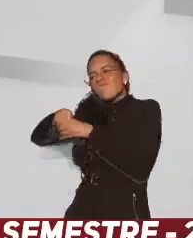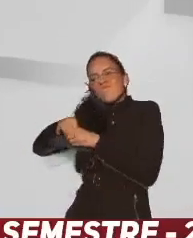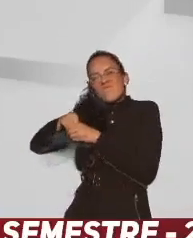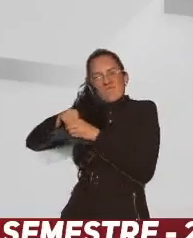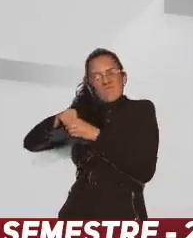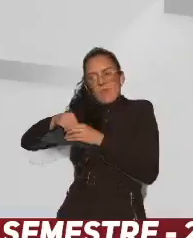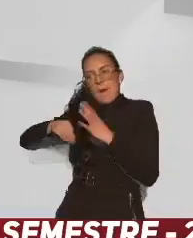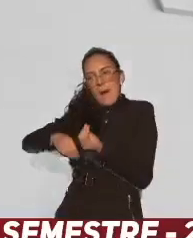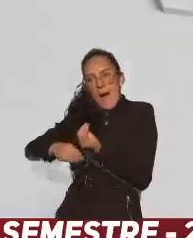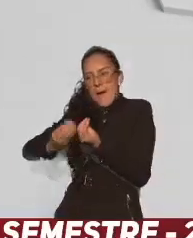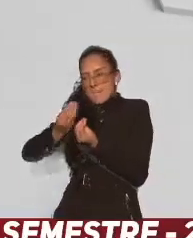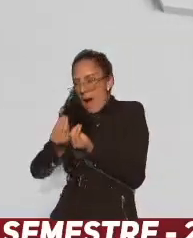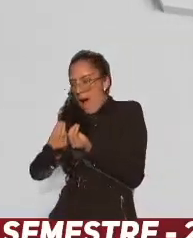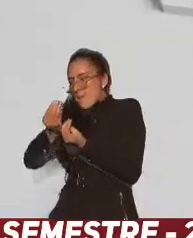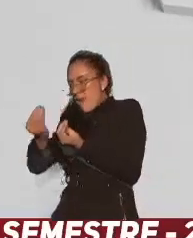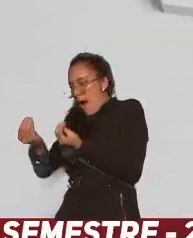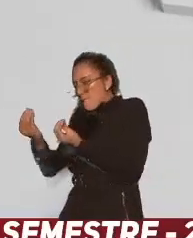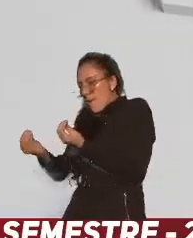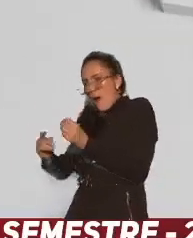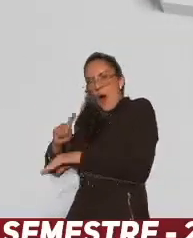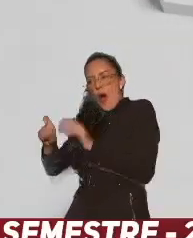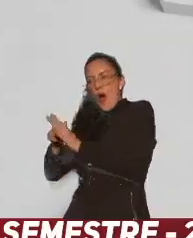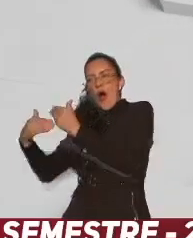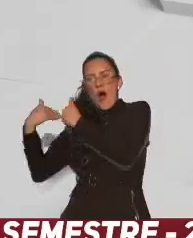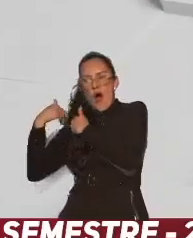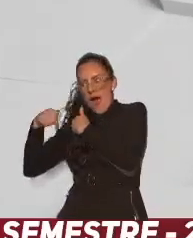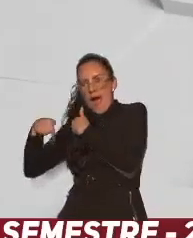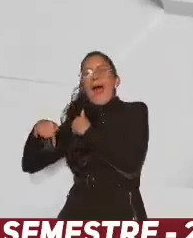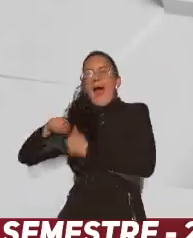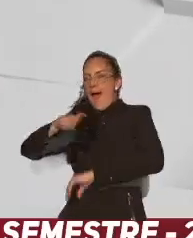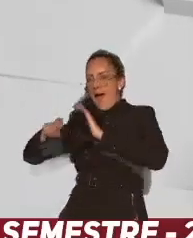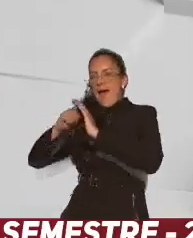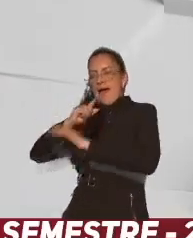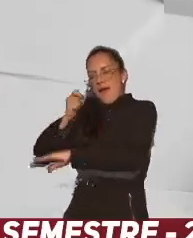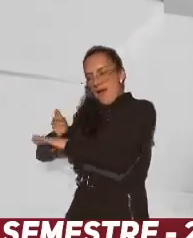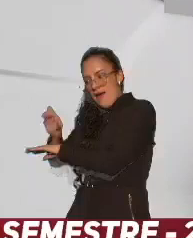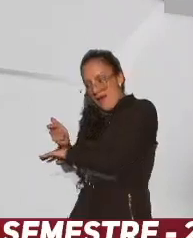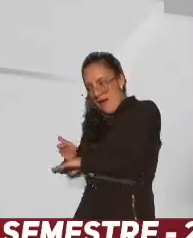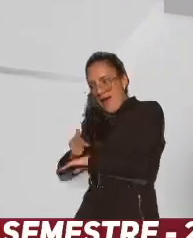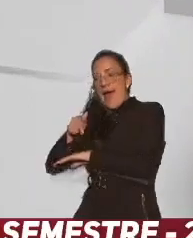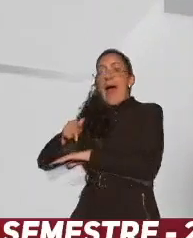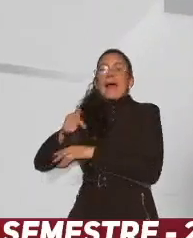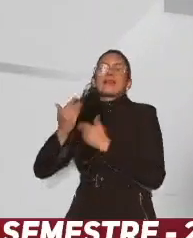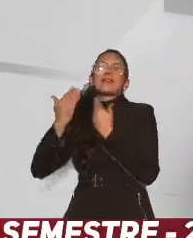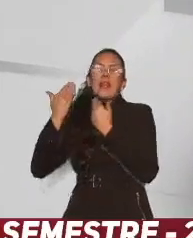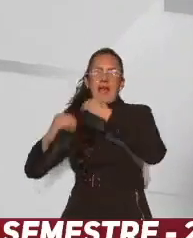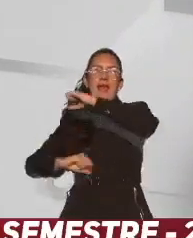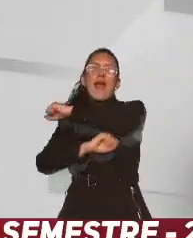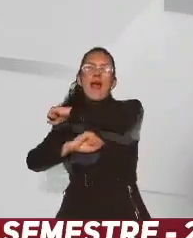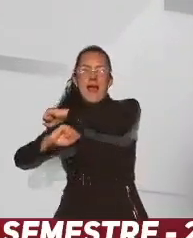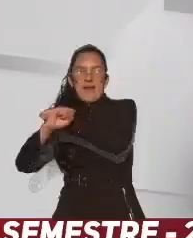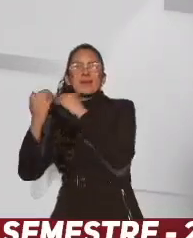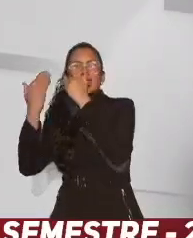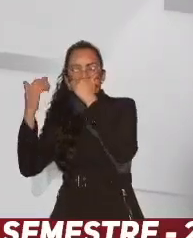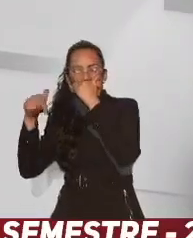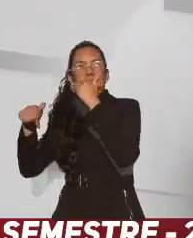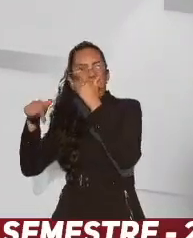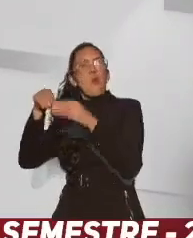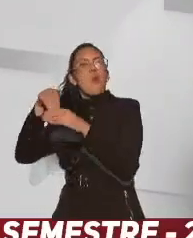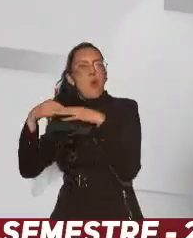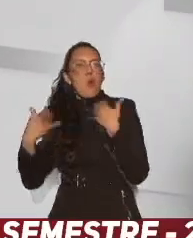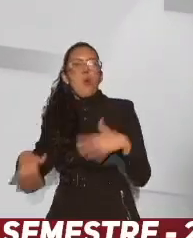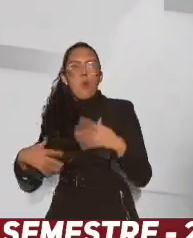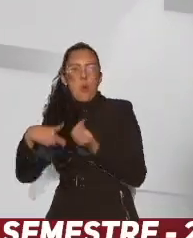las divisiones y brigadas que conforman nuestro Ejército Nacional. Y este fortalecimiento se ha realizado con una de las herramientas